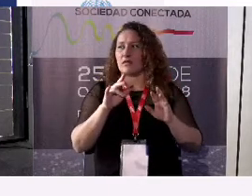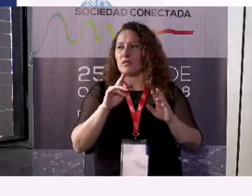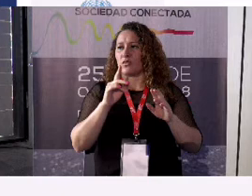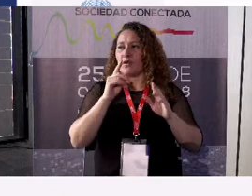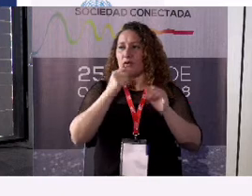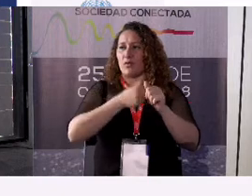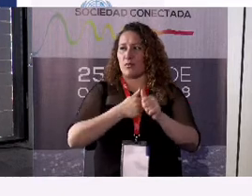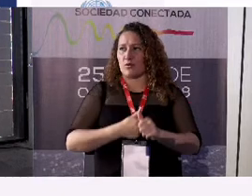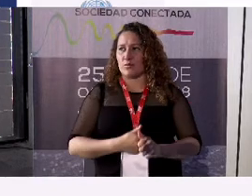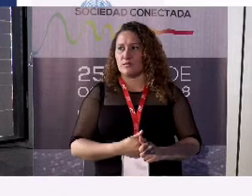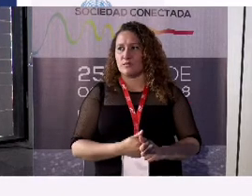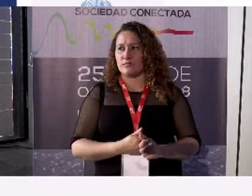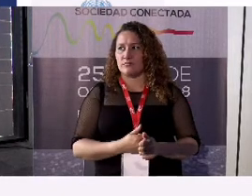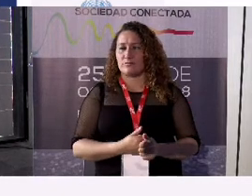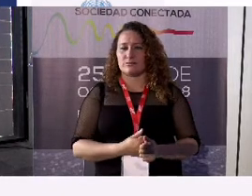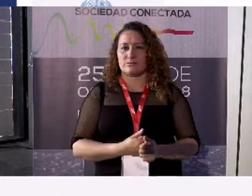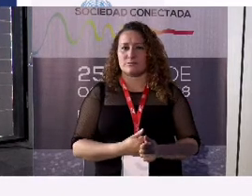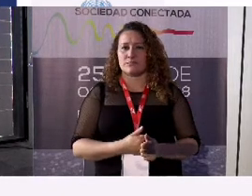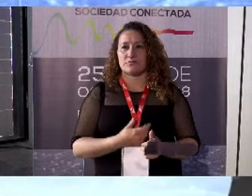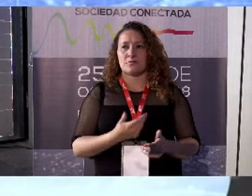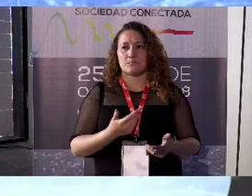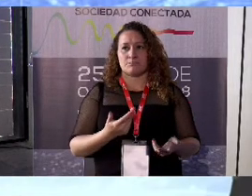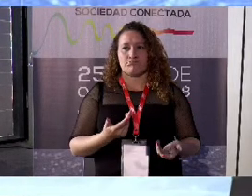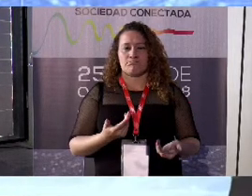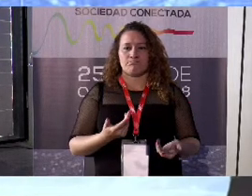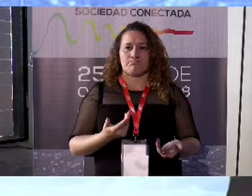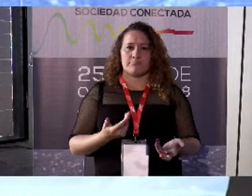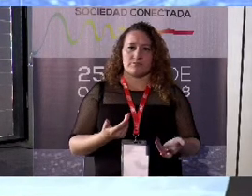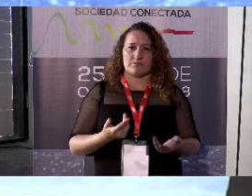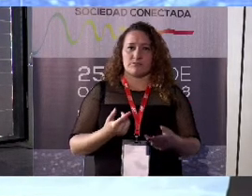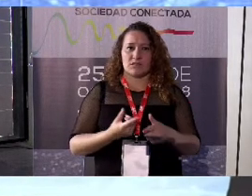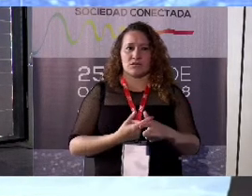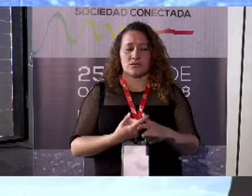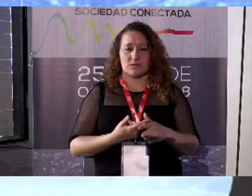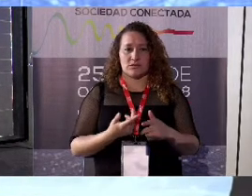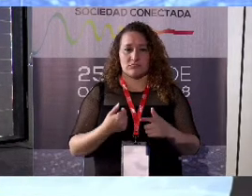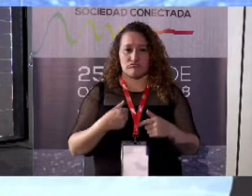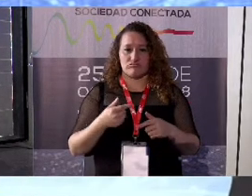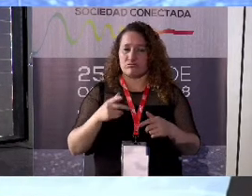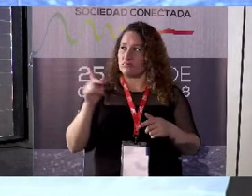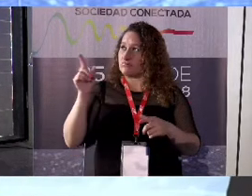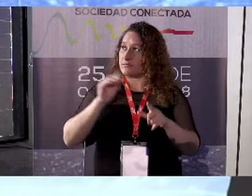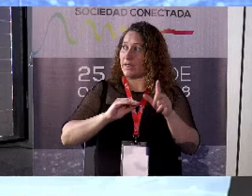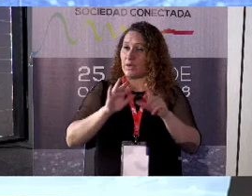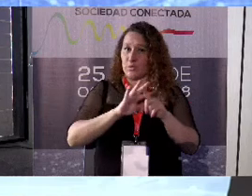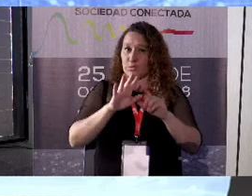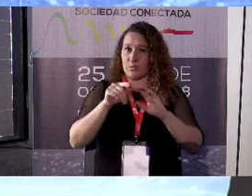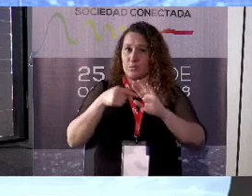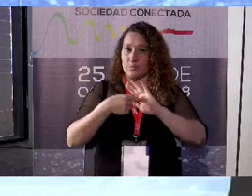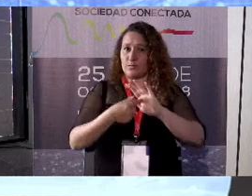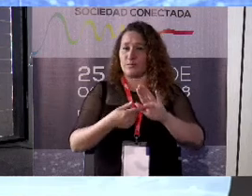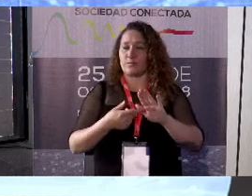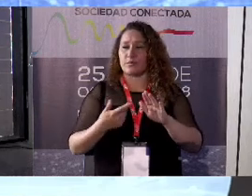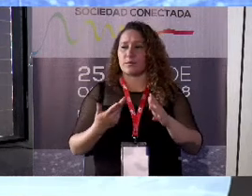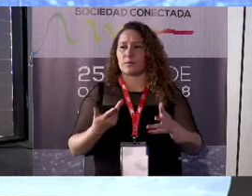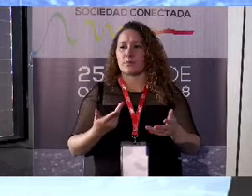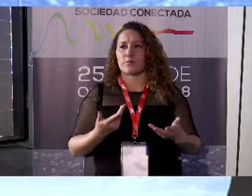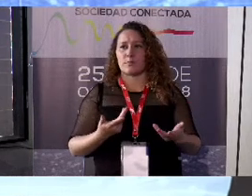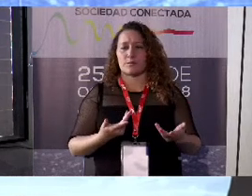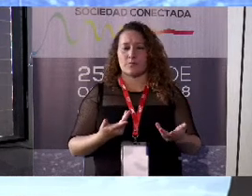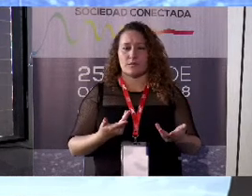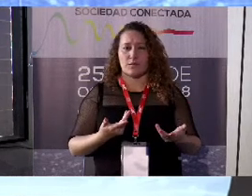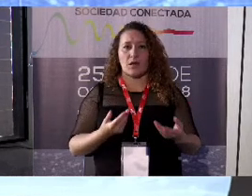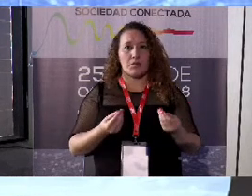a uno eh entonces eh voy a voy a permitirme pasar el video eh Para que